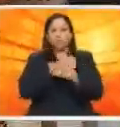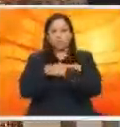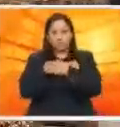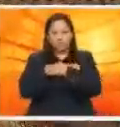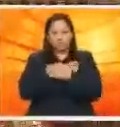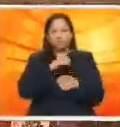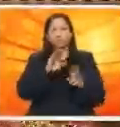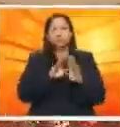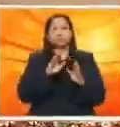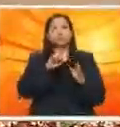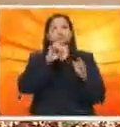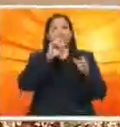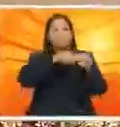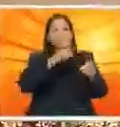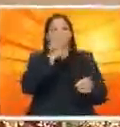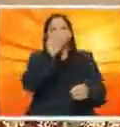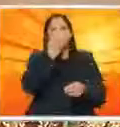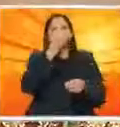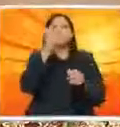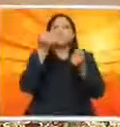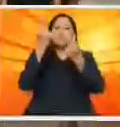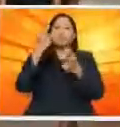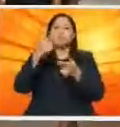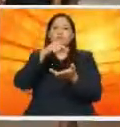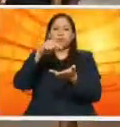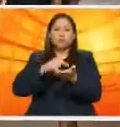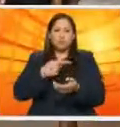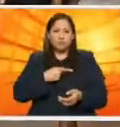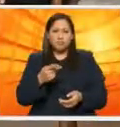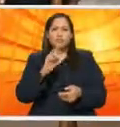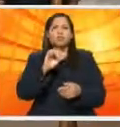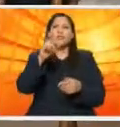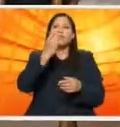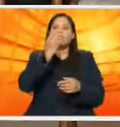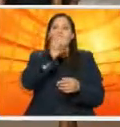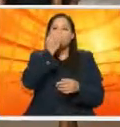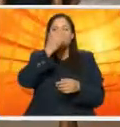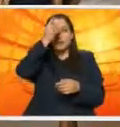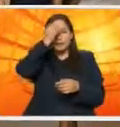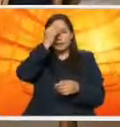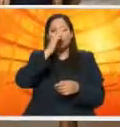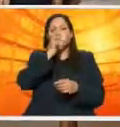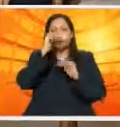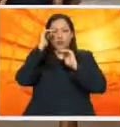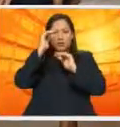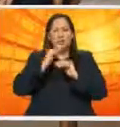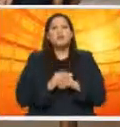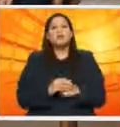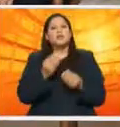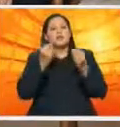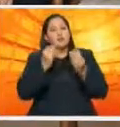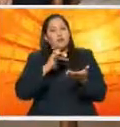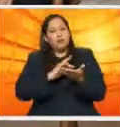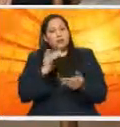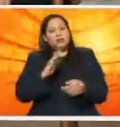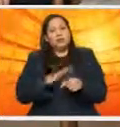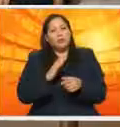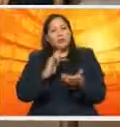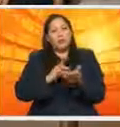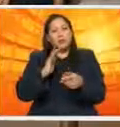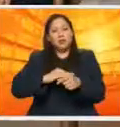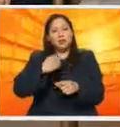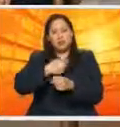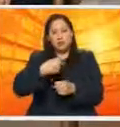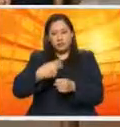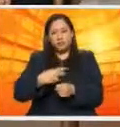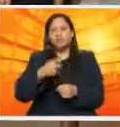comunitaria en escuelas de alta marginación y de bajo desempeño académico. Eso es básicamente. Muchísimas gracias. Gracias por la invitación. No, a